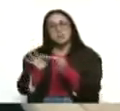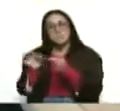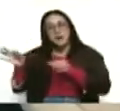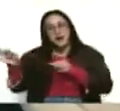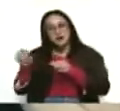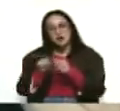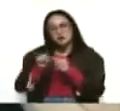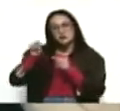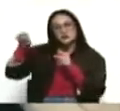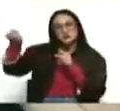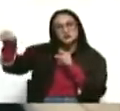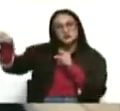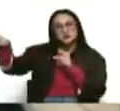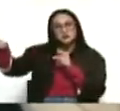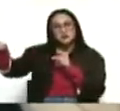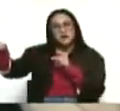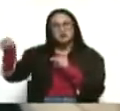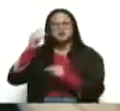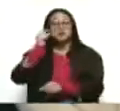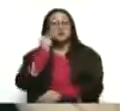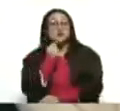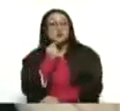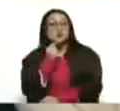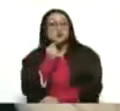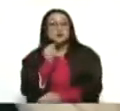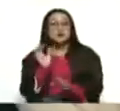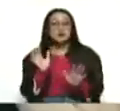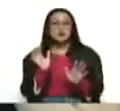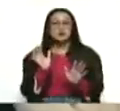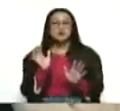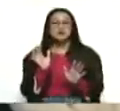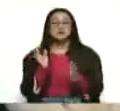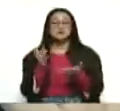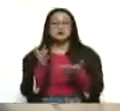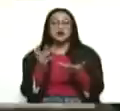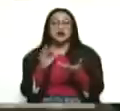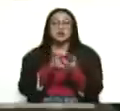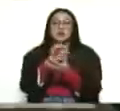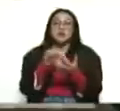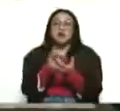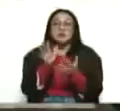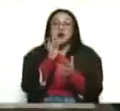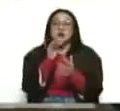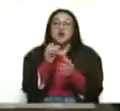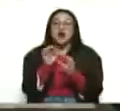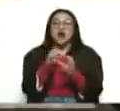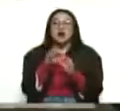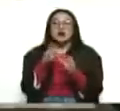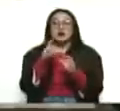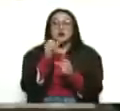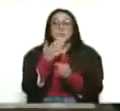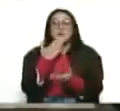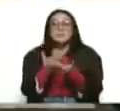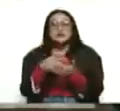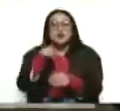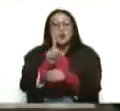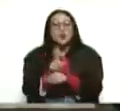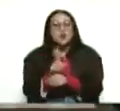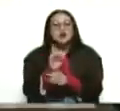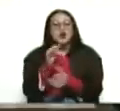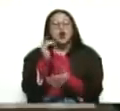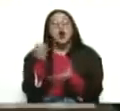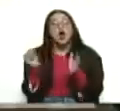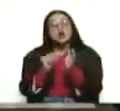voy a Sucre, y entonces hay un rollo de porque no hay una licencia única, un registro único, entonces hay que abrir